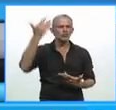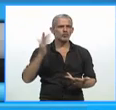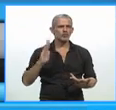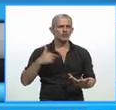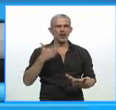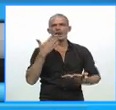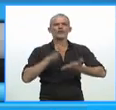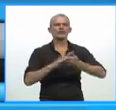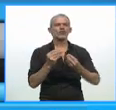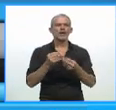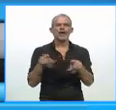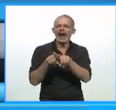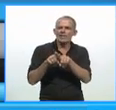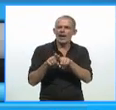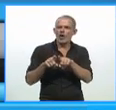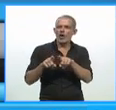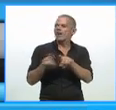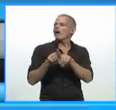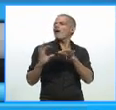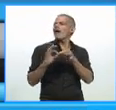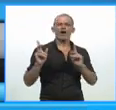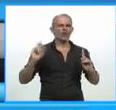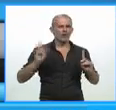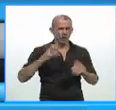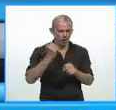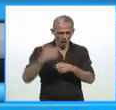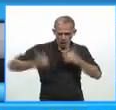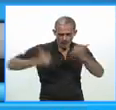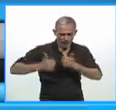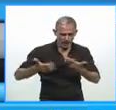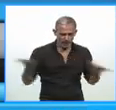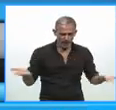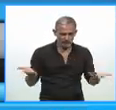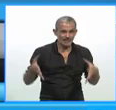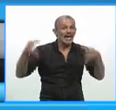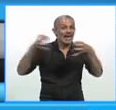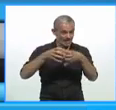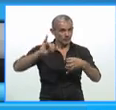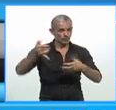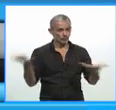no estás hablando de hermandades cuando estás compitiendo. Claro. Entonces pasamos a ser un equipo.